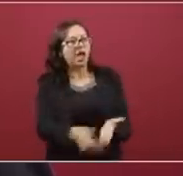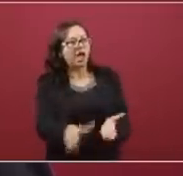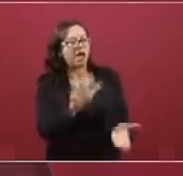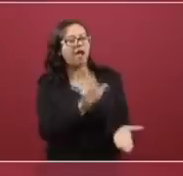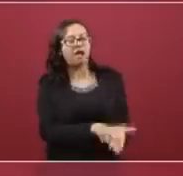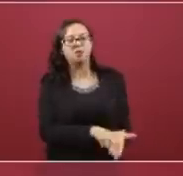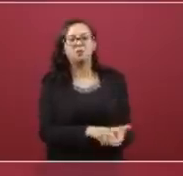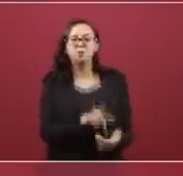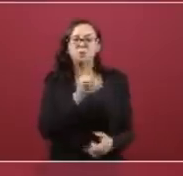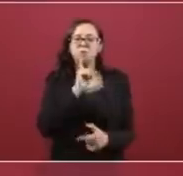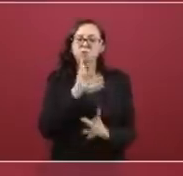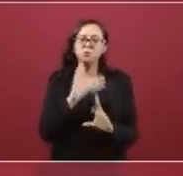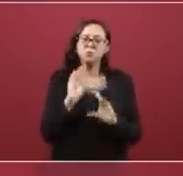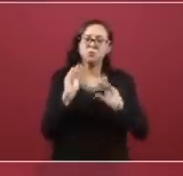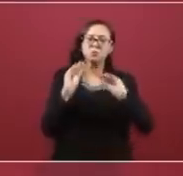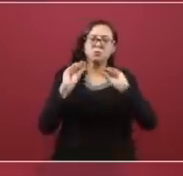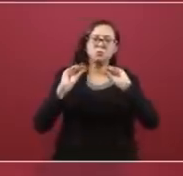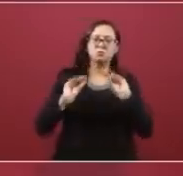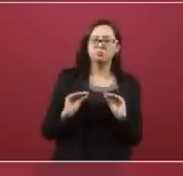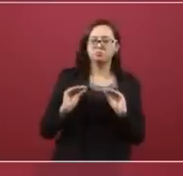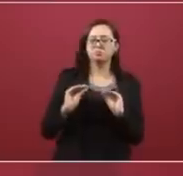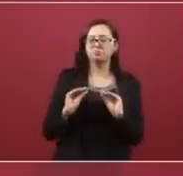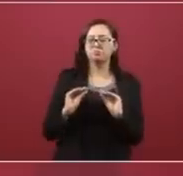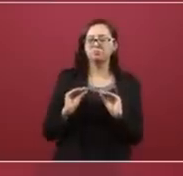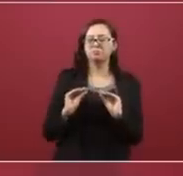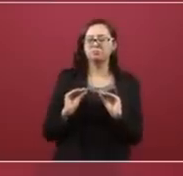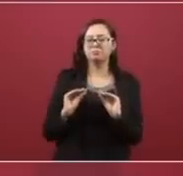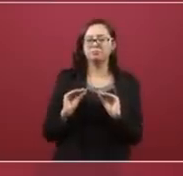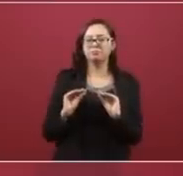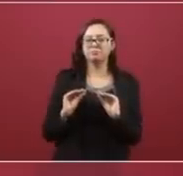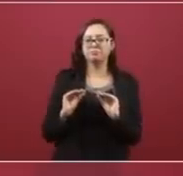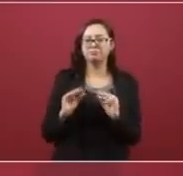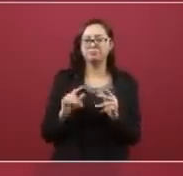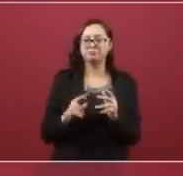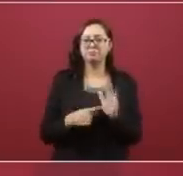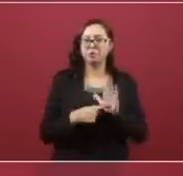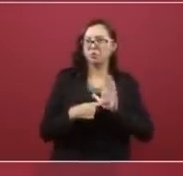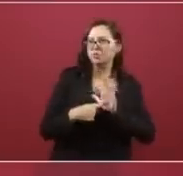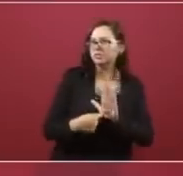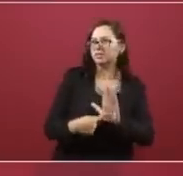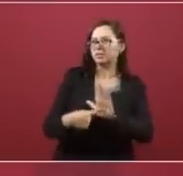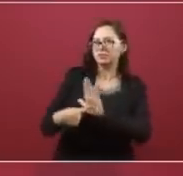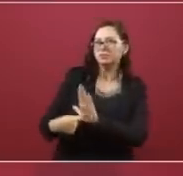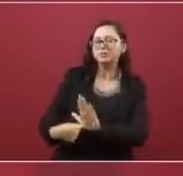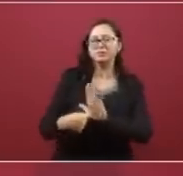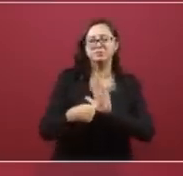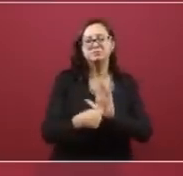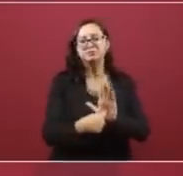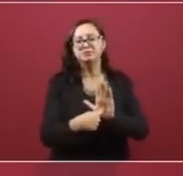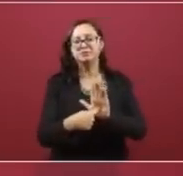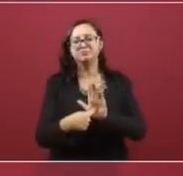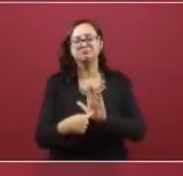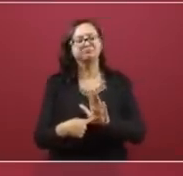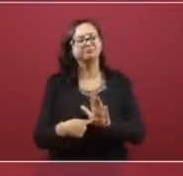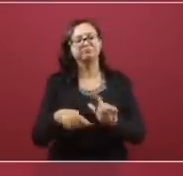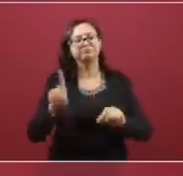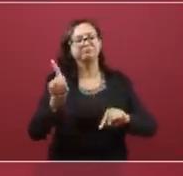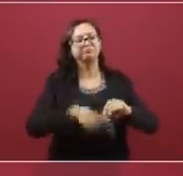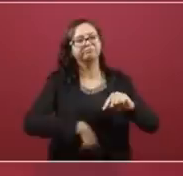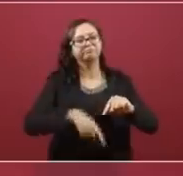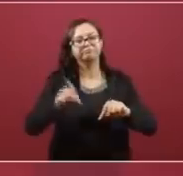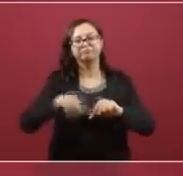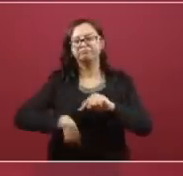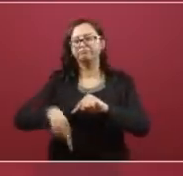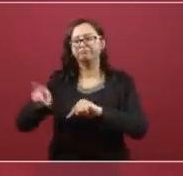se dejó de poner eh el ejemplo en el